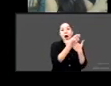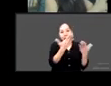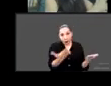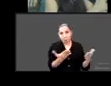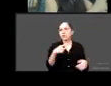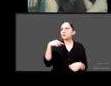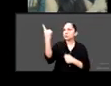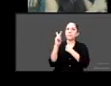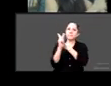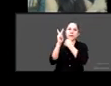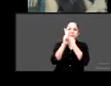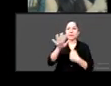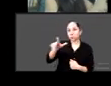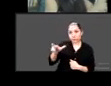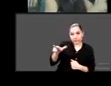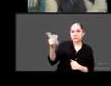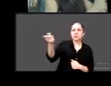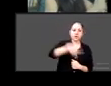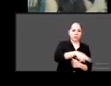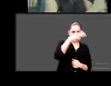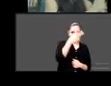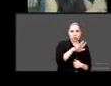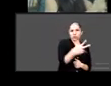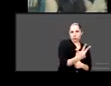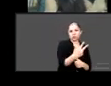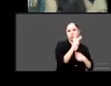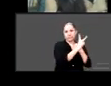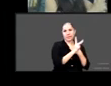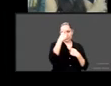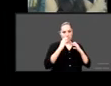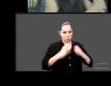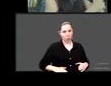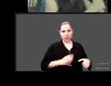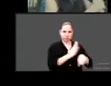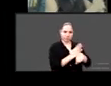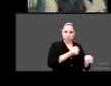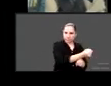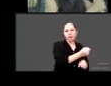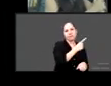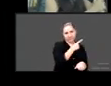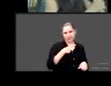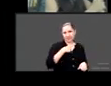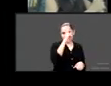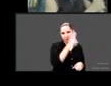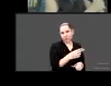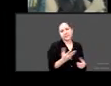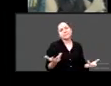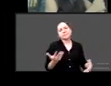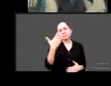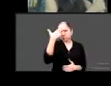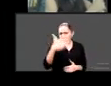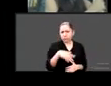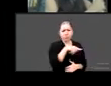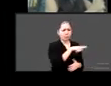en prohibir castigo corporal. Pero ¿por qué este énfasis si al mismo tiempo sabemos que las leyes no cambiarán las prácticas?